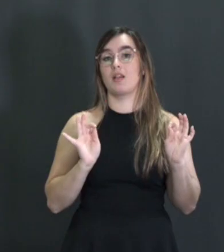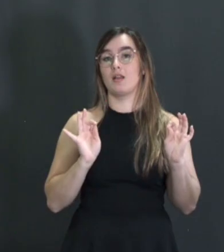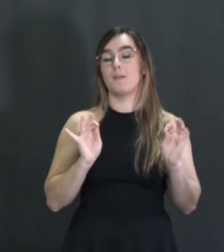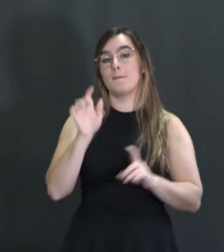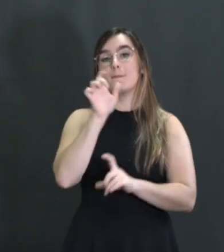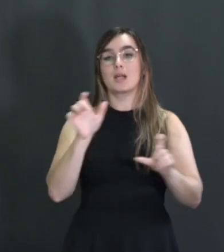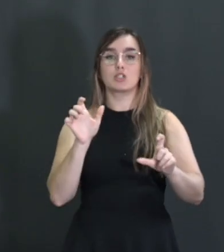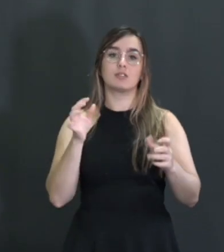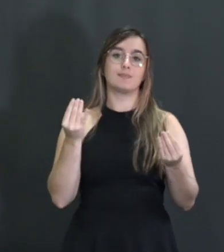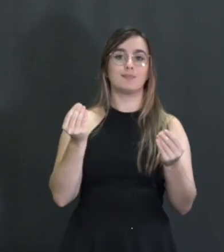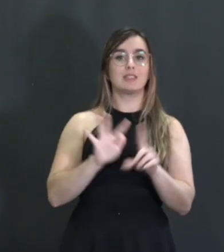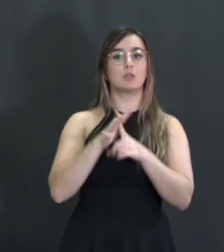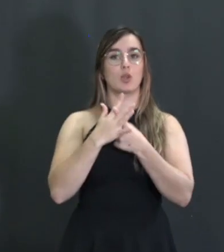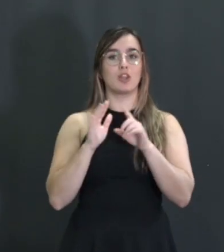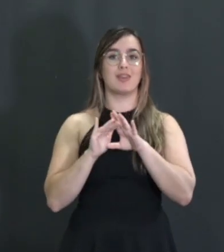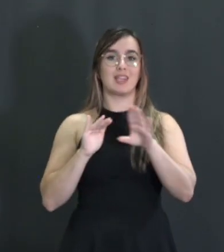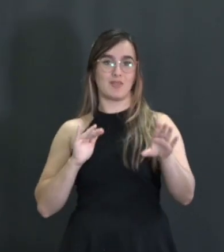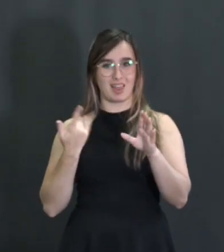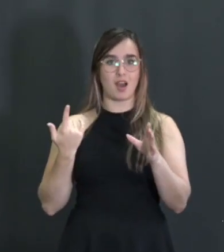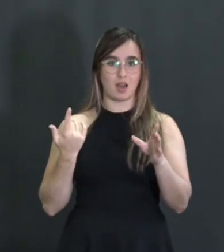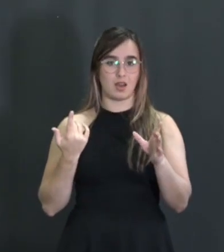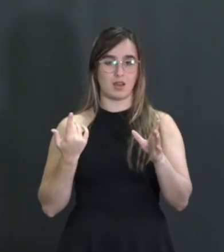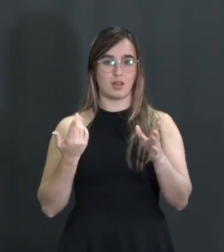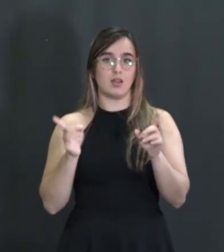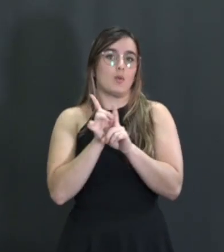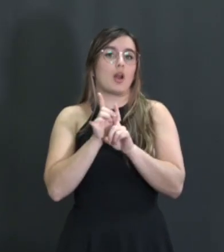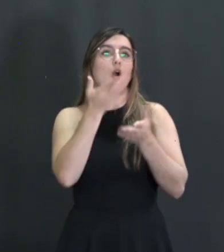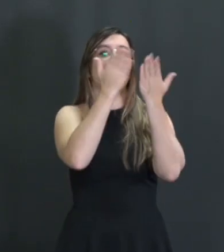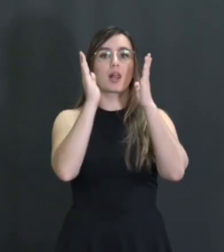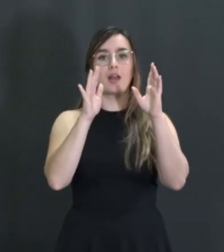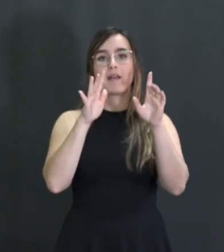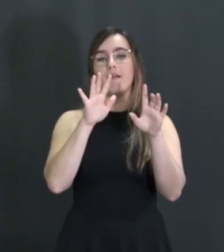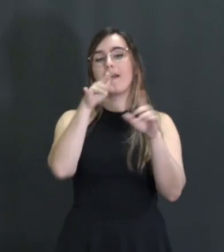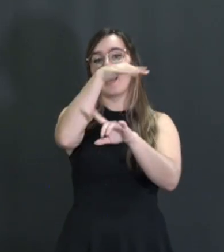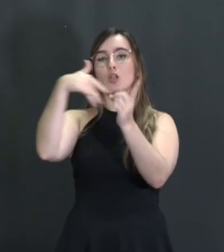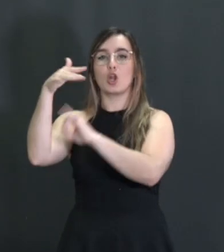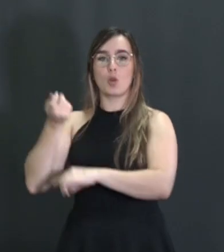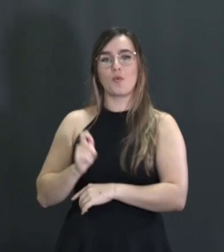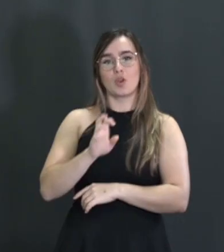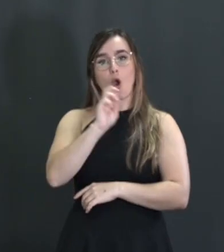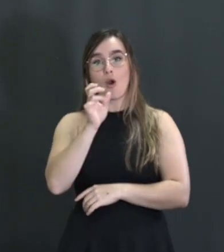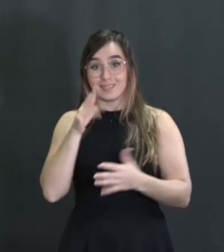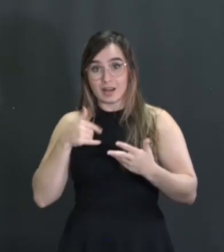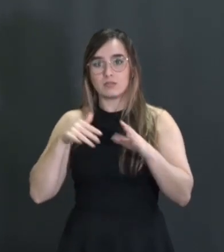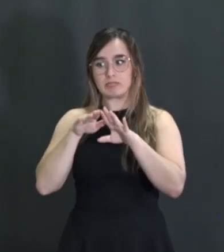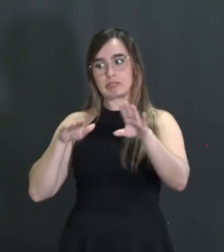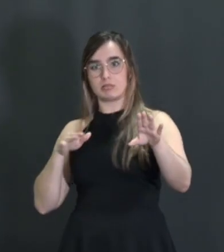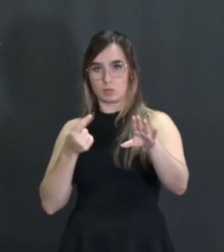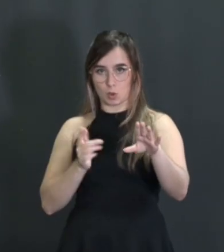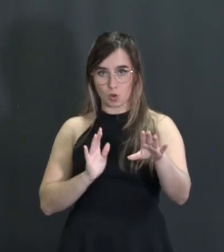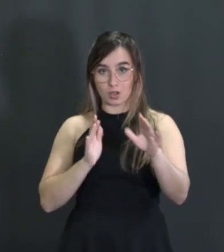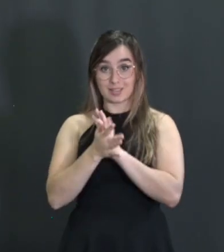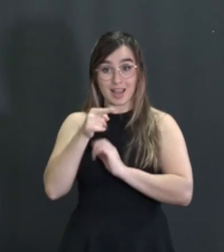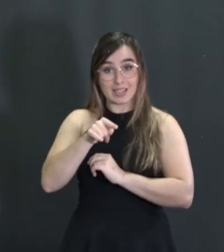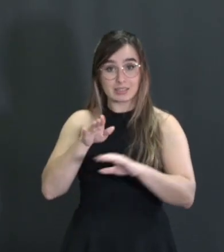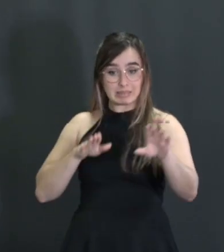digamos, en desventaja con relación a otros entornos profesionales. Yo creo que con eso tenemos tarea, insisto,